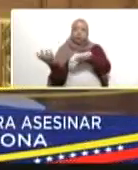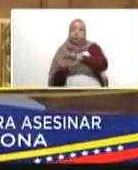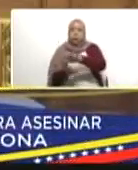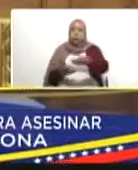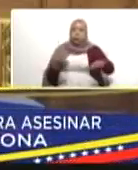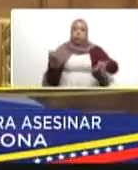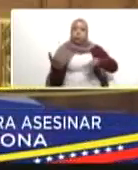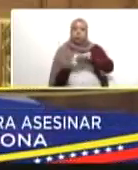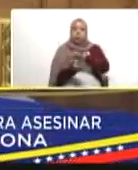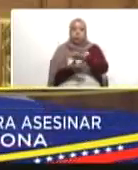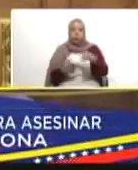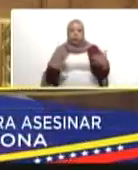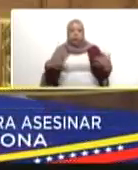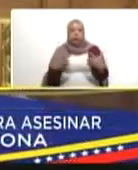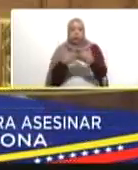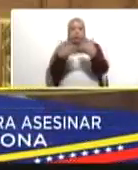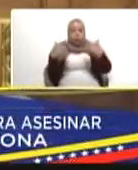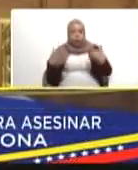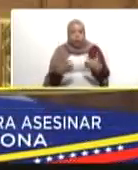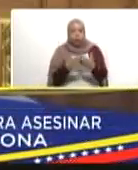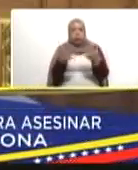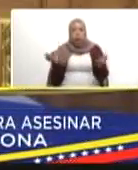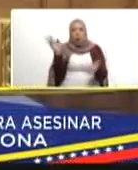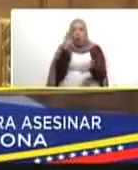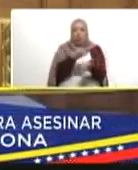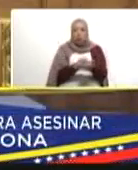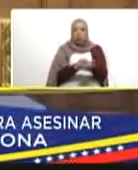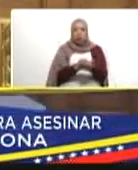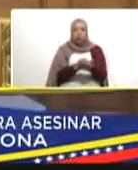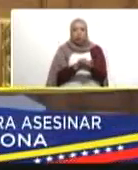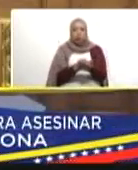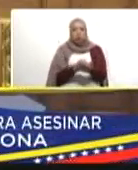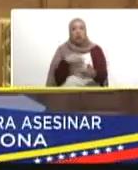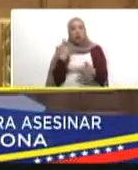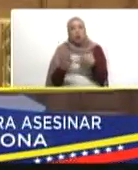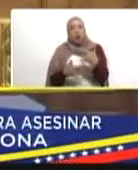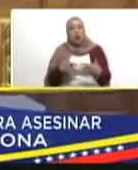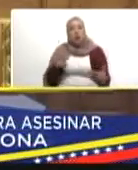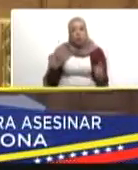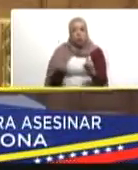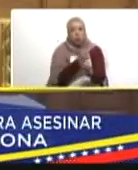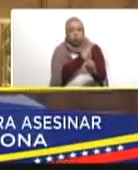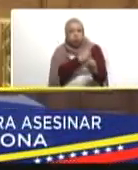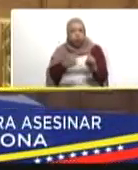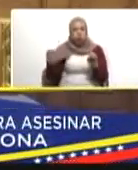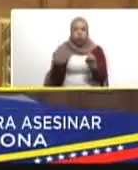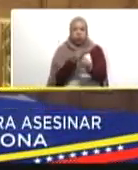tanto sueñan con guarimbas otra vez acciones de